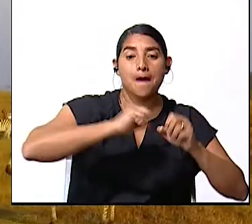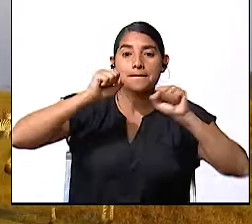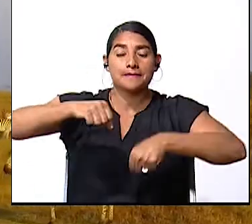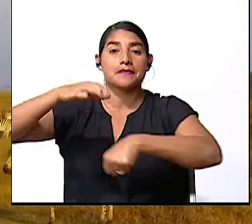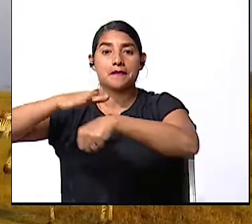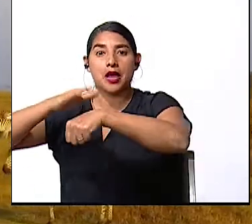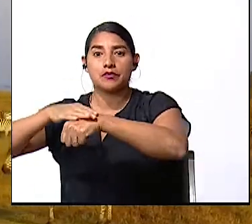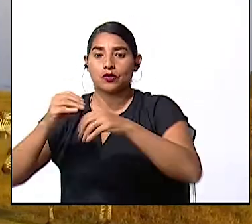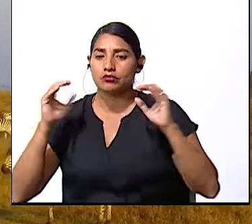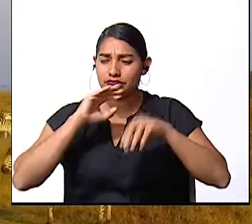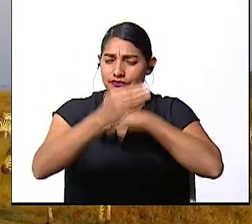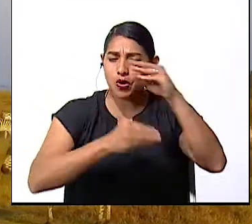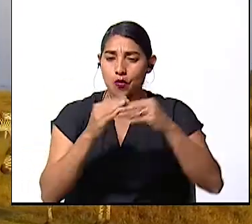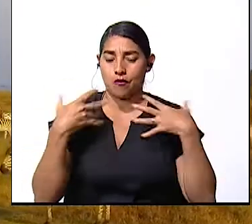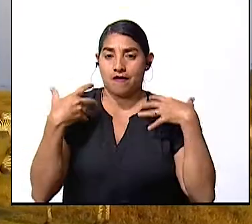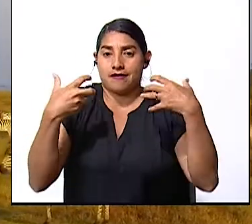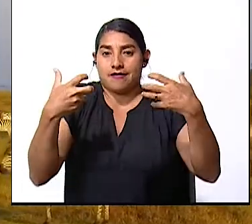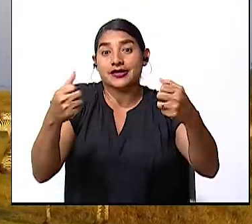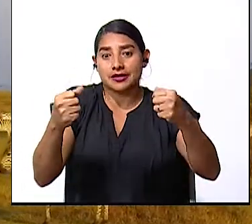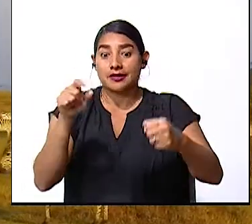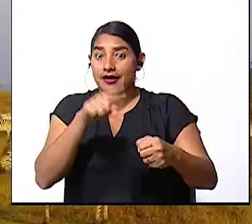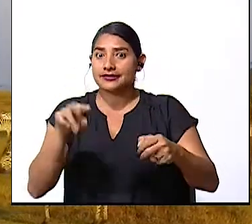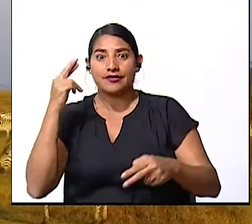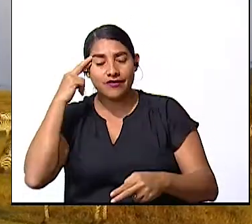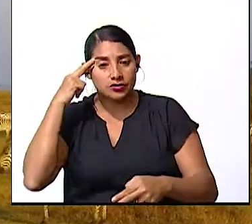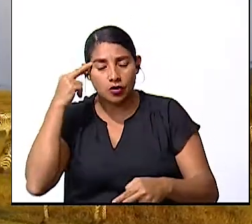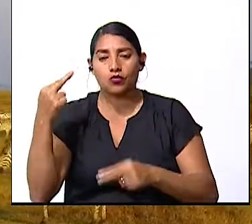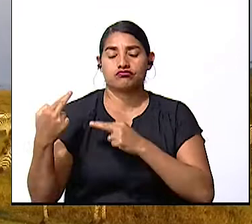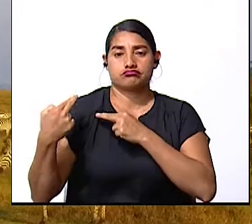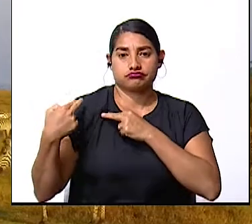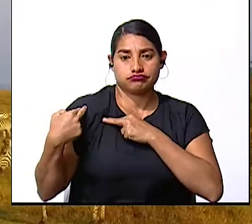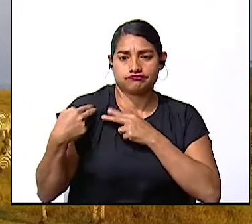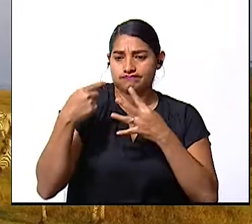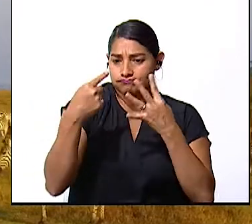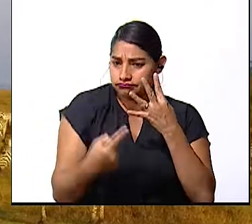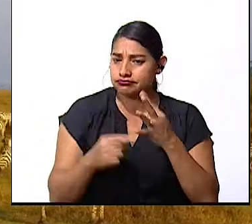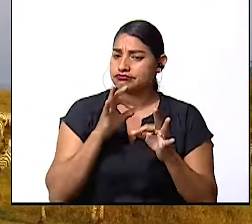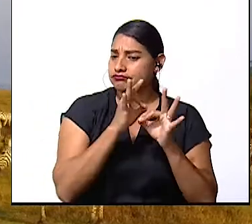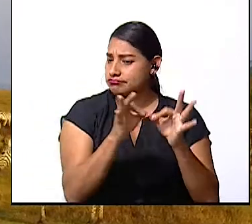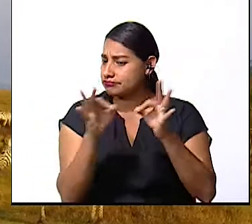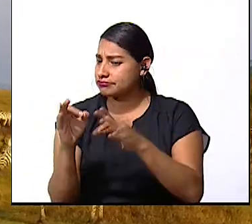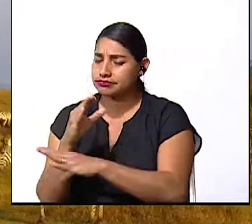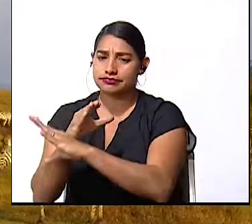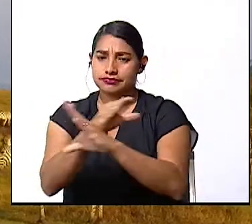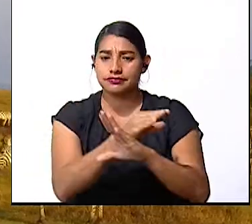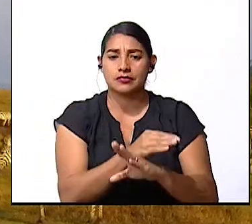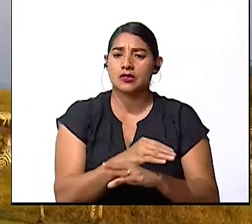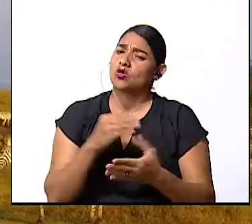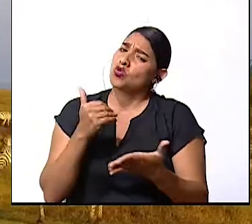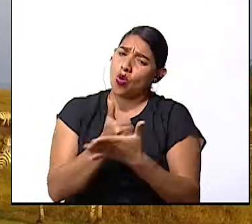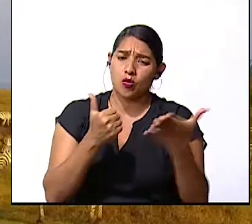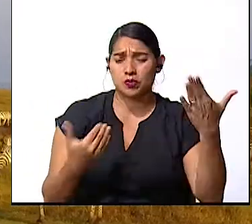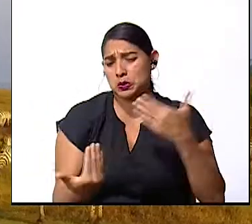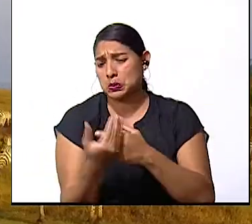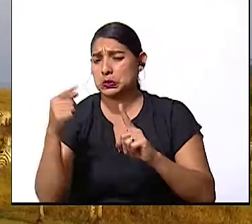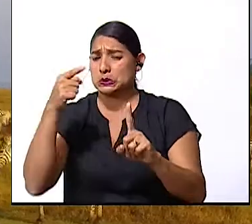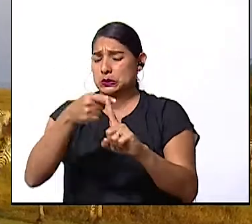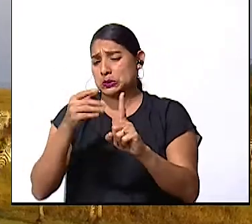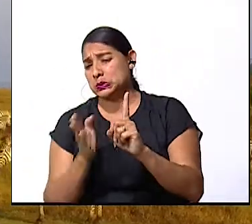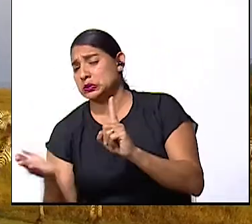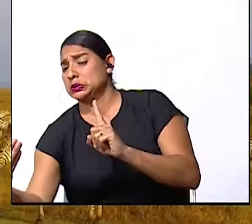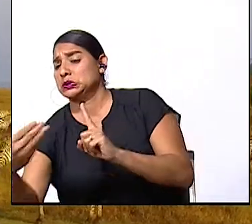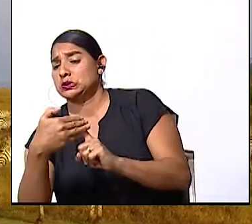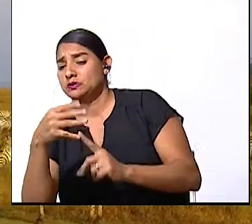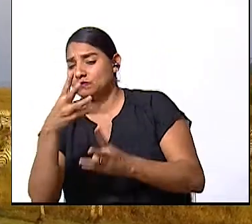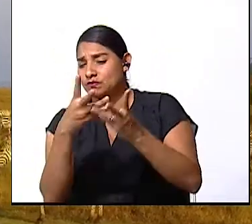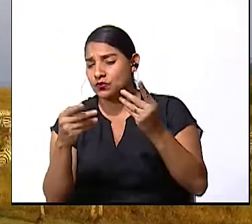permite tener un planeta sano. Y por eso debemos ser responsables del bienestar del planeta y dejar de provocar directamente o de acelerar